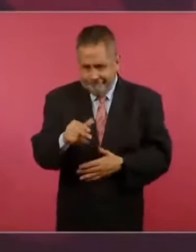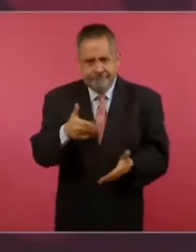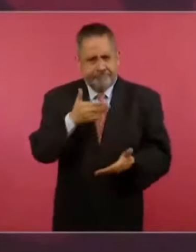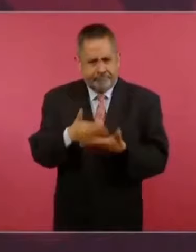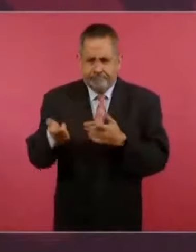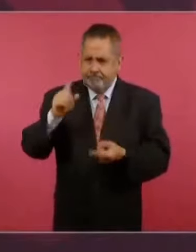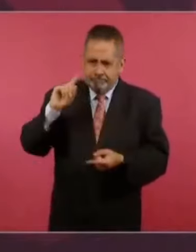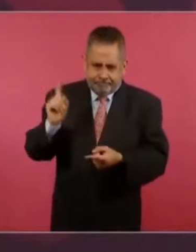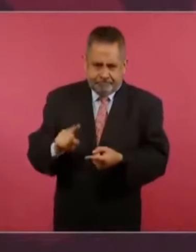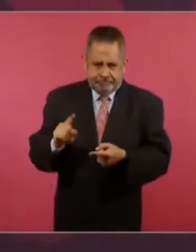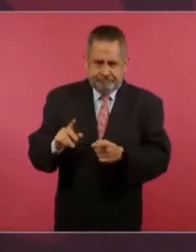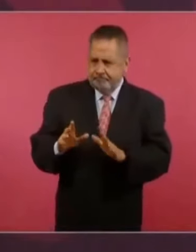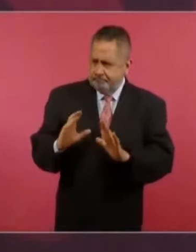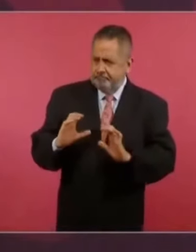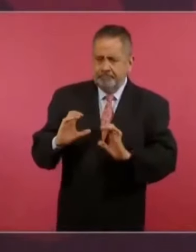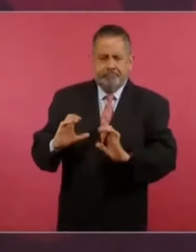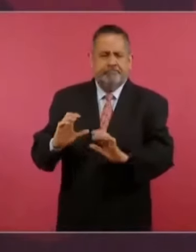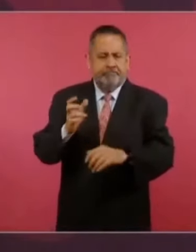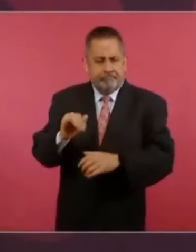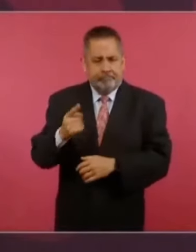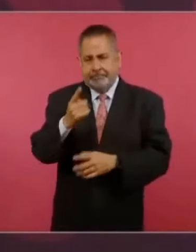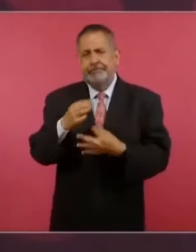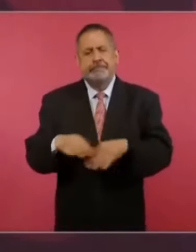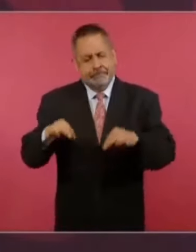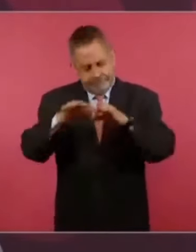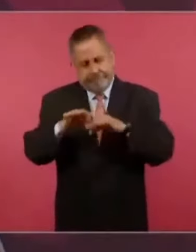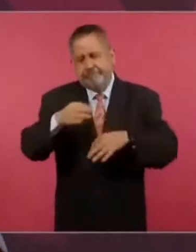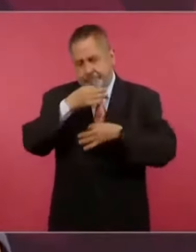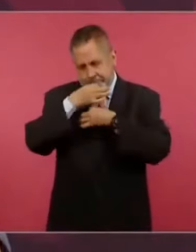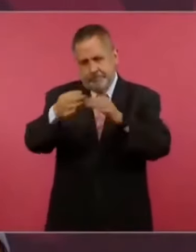Eso también es importante